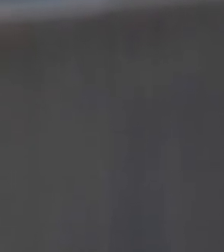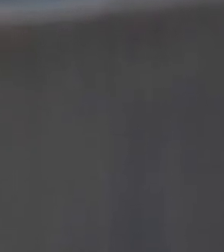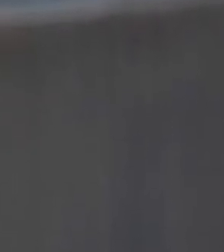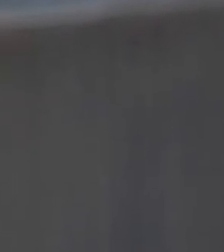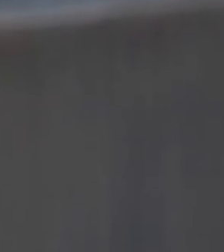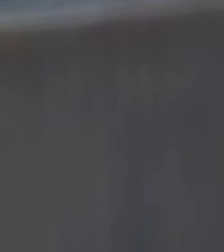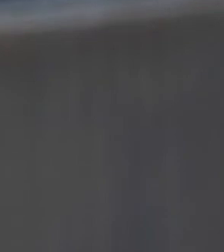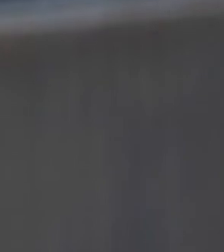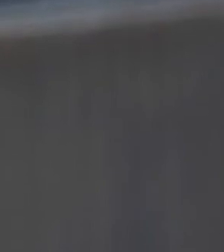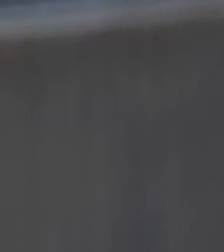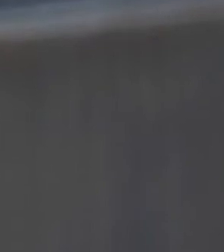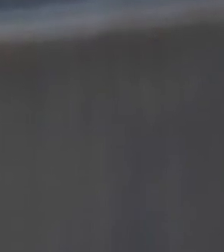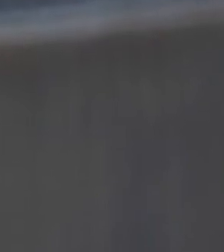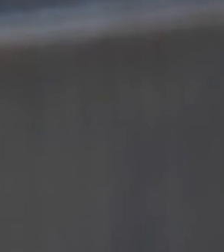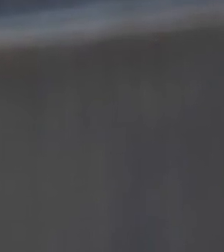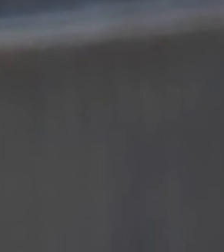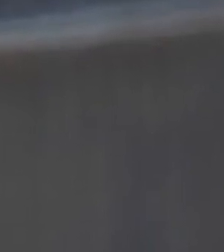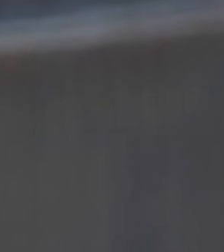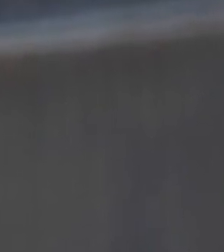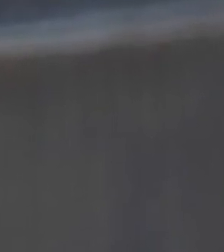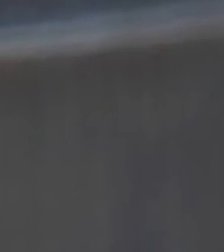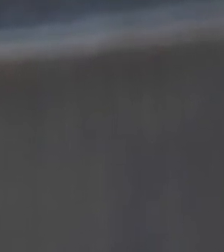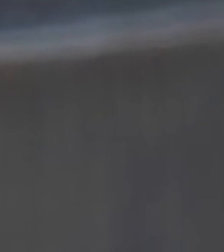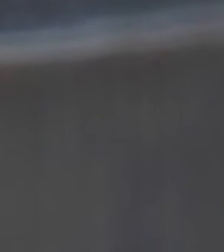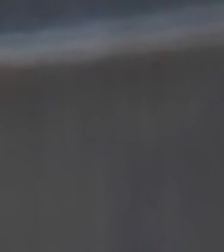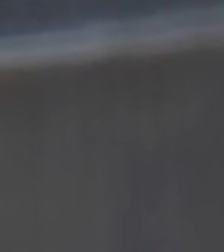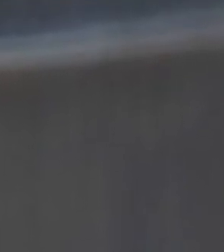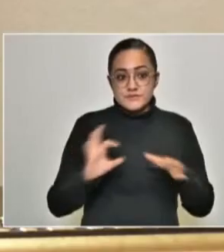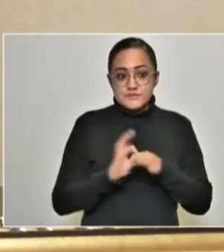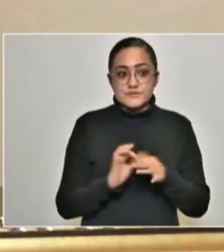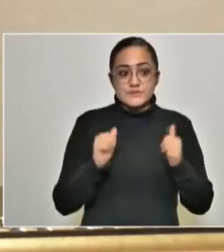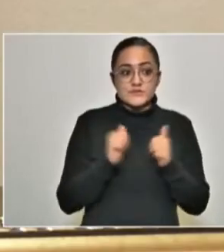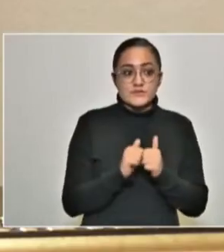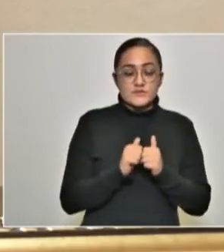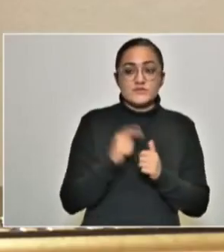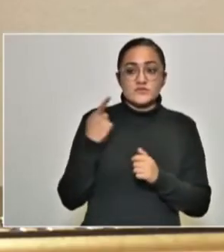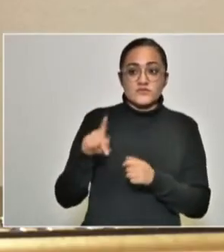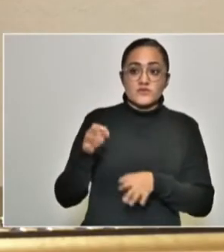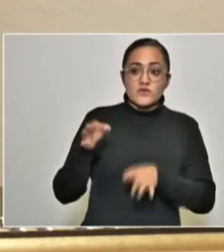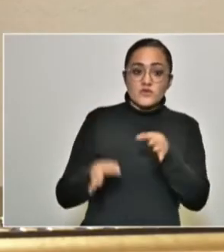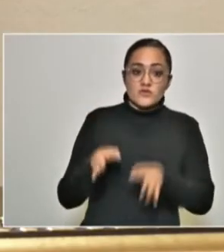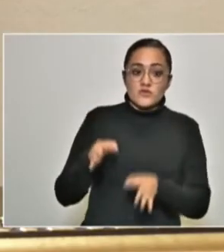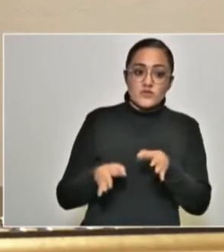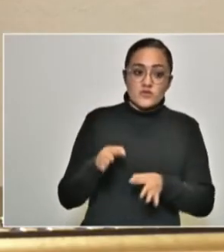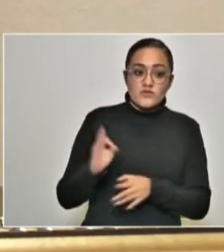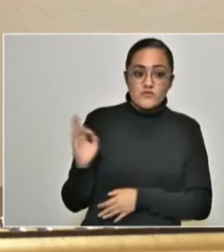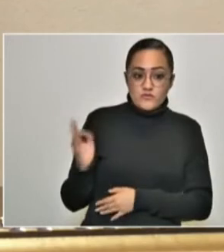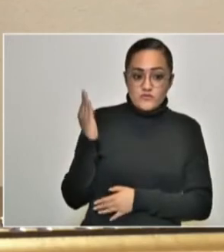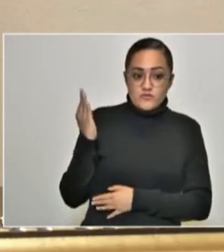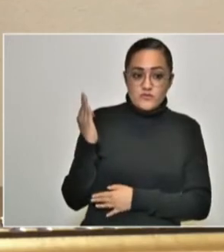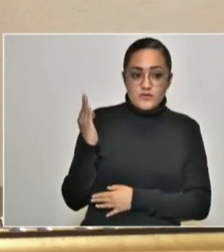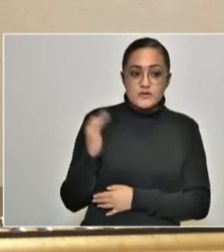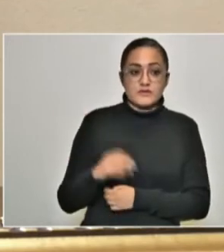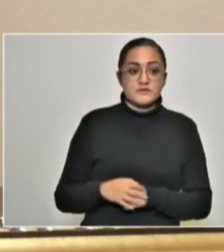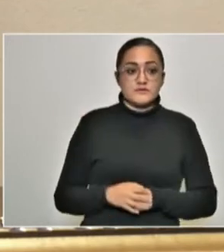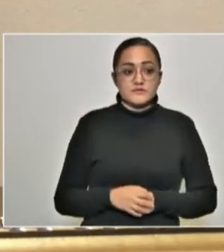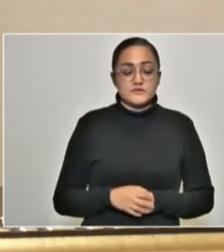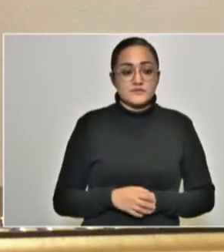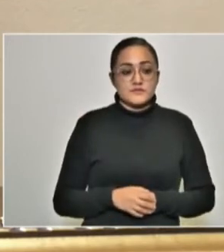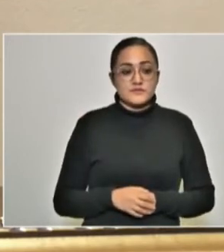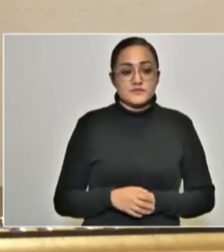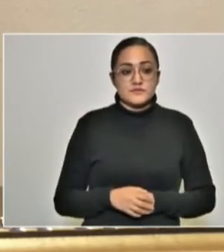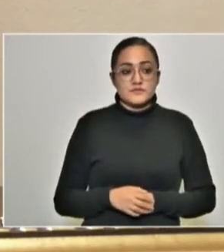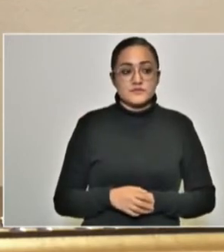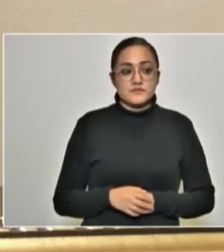federales asimismo añadió que en puebla nueve cursores federales pero si hay delincuentes federales en reclusorios